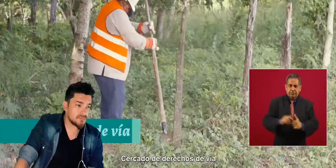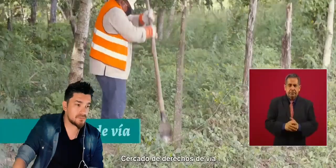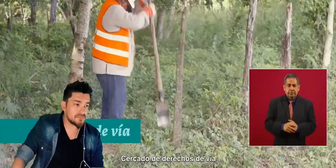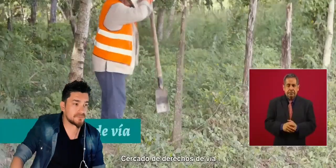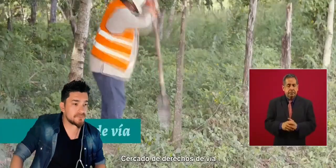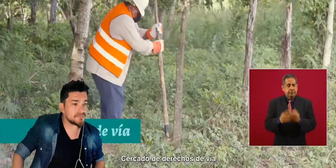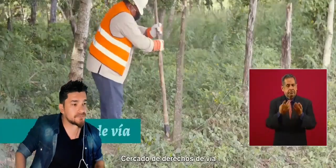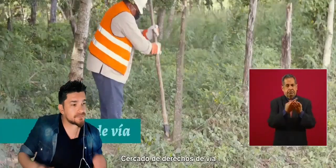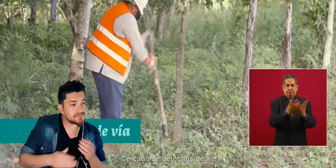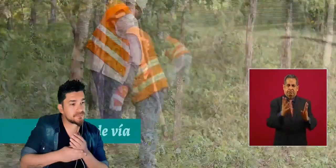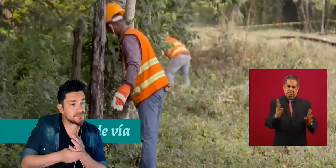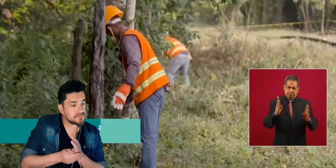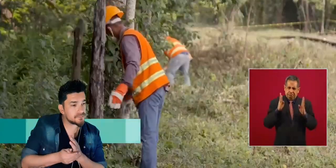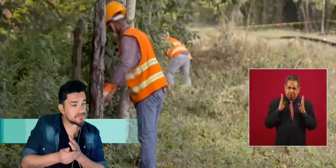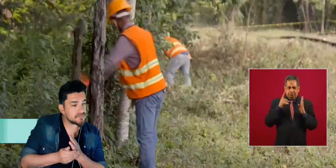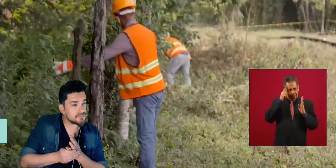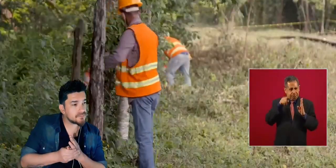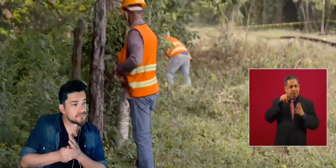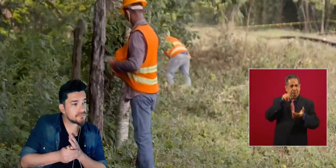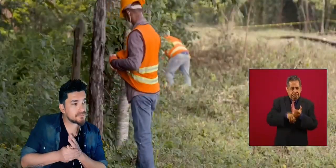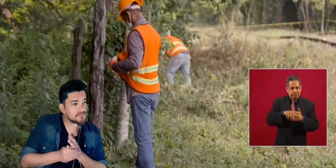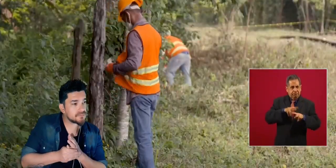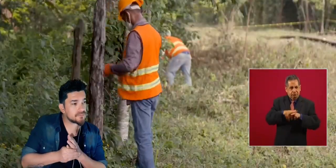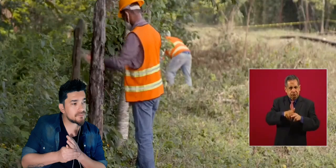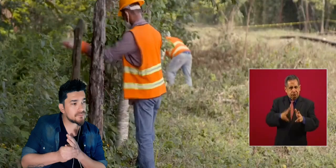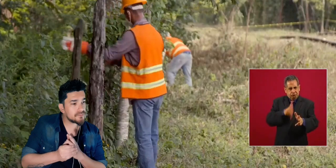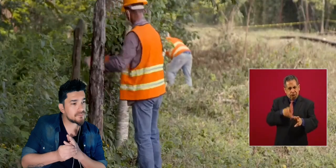cercado de derechos de vía,